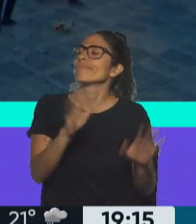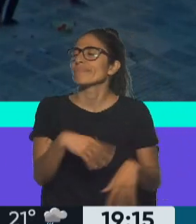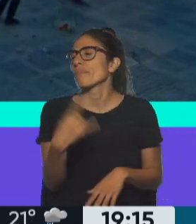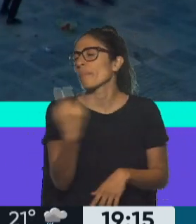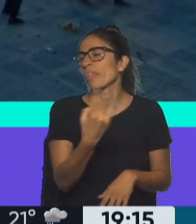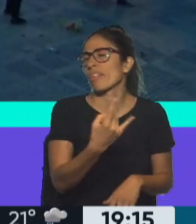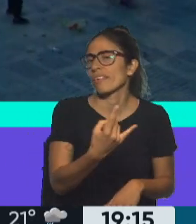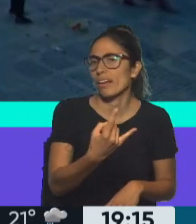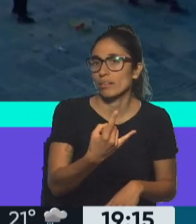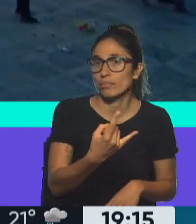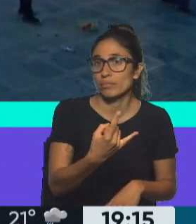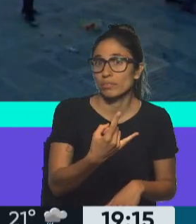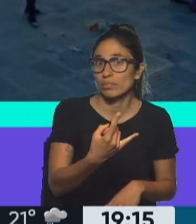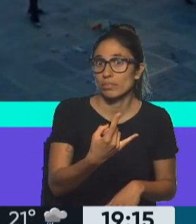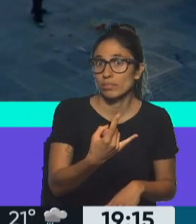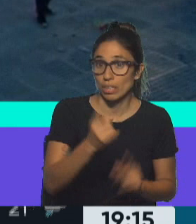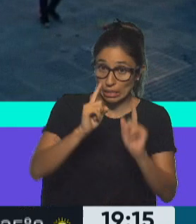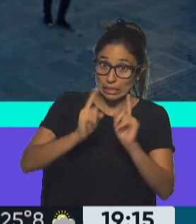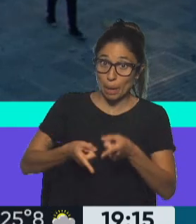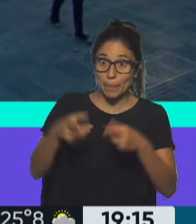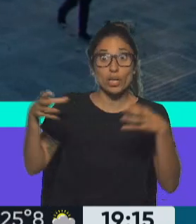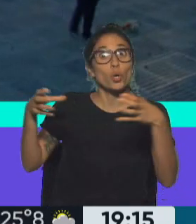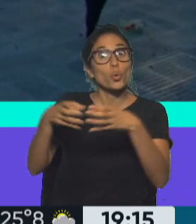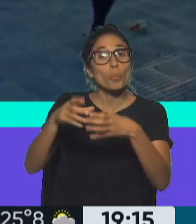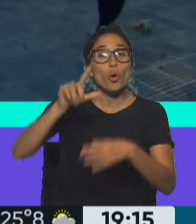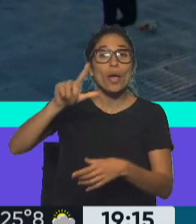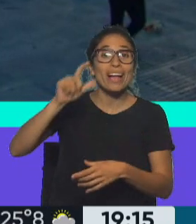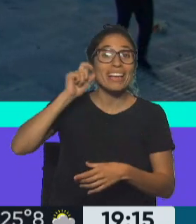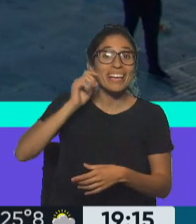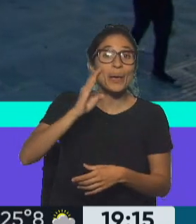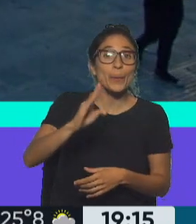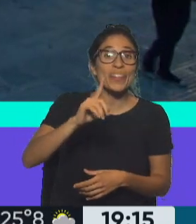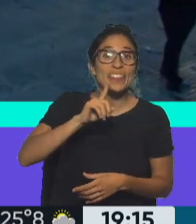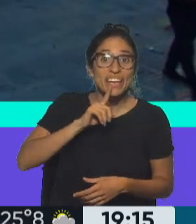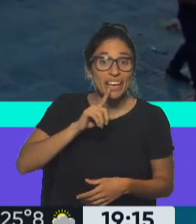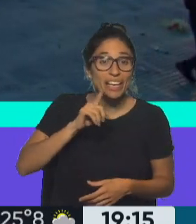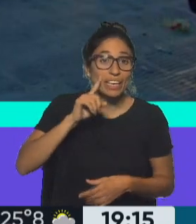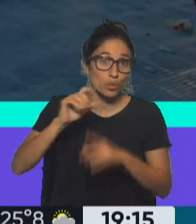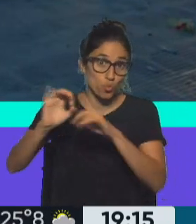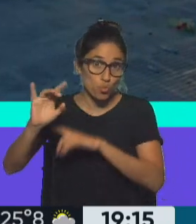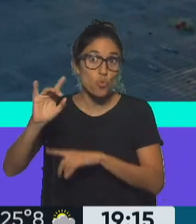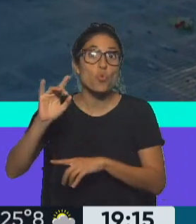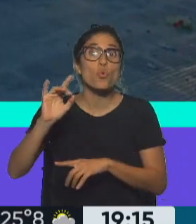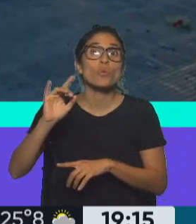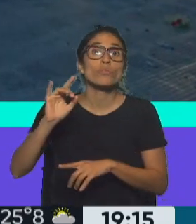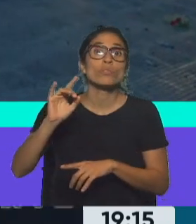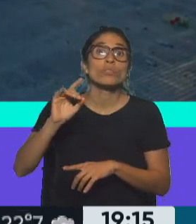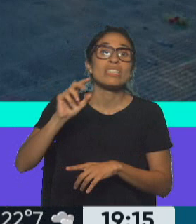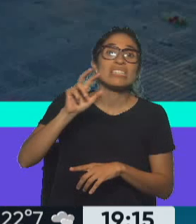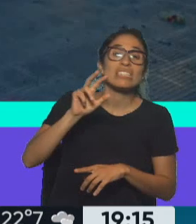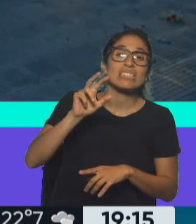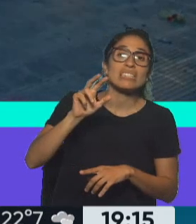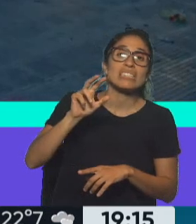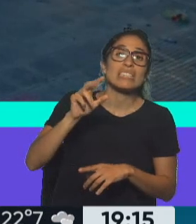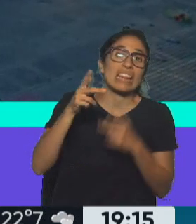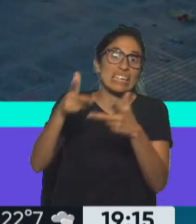cantidad, digamos, puntual. Cuando hablamos de los 30.400, de un número, ¿qué opinión tenés al respecto, Mira, Alejandro? por lo pronto te cuento que